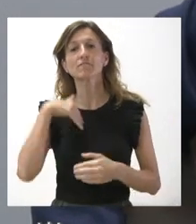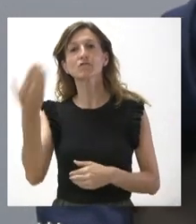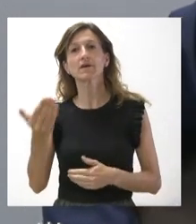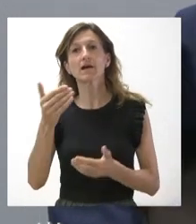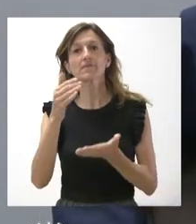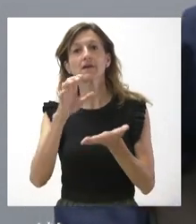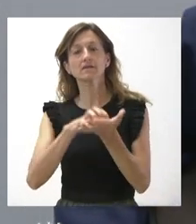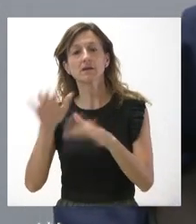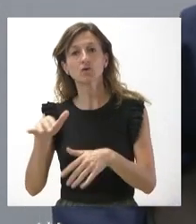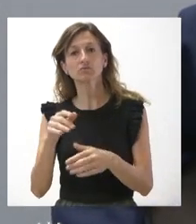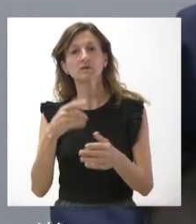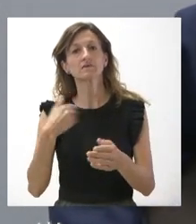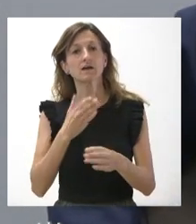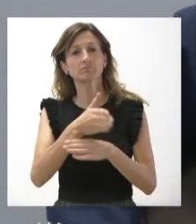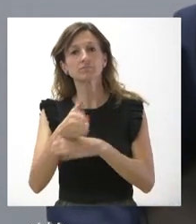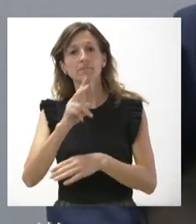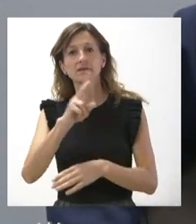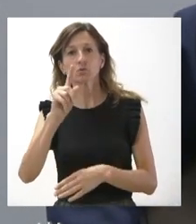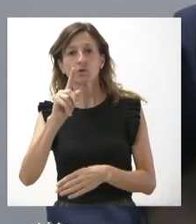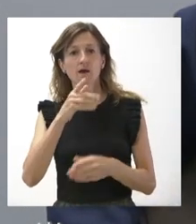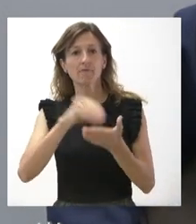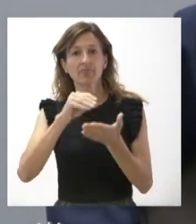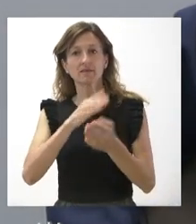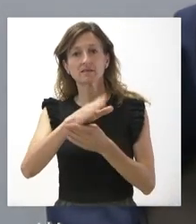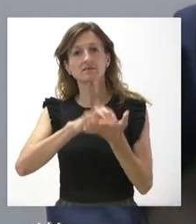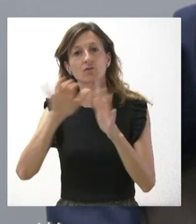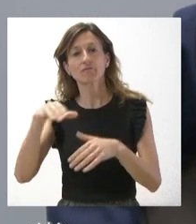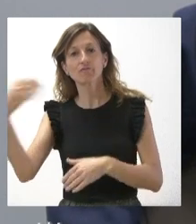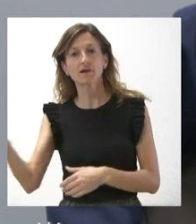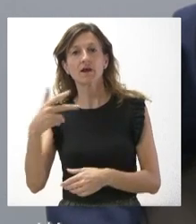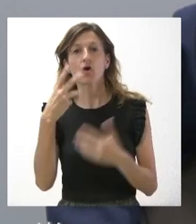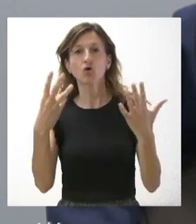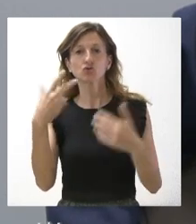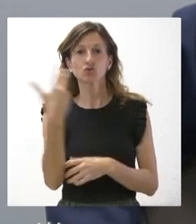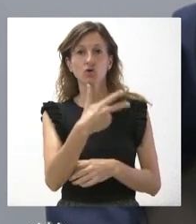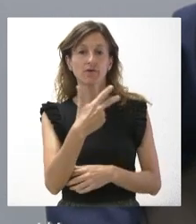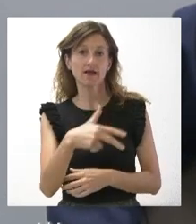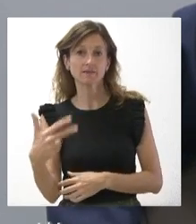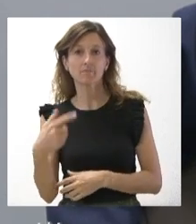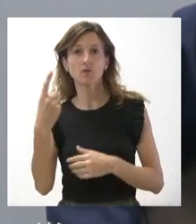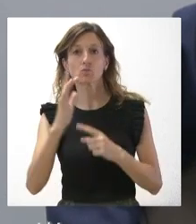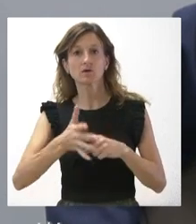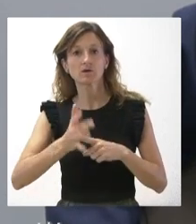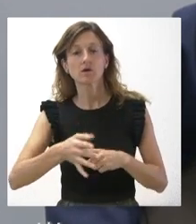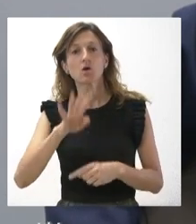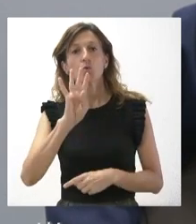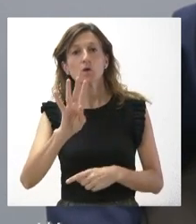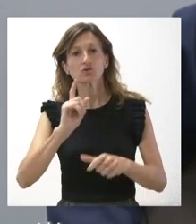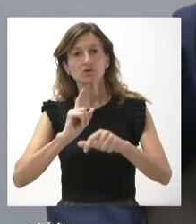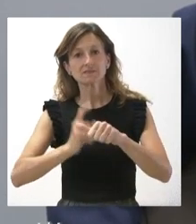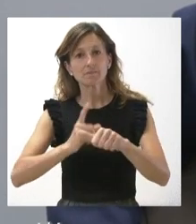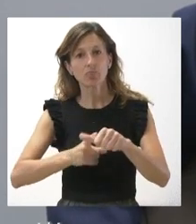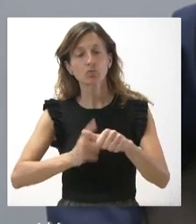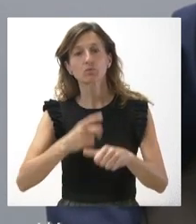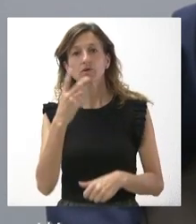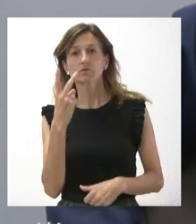hemos intervenido en 21 ocasiones fuera de Castilla y León, 8 en Cantabria, 1 en Castilla-La Mancha, 4 en Extremadura,